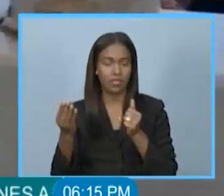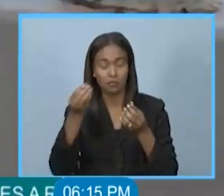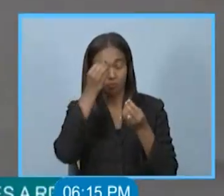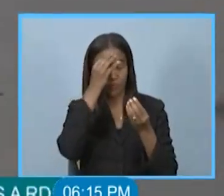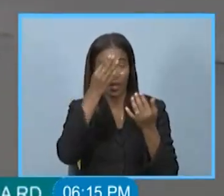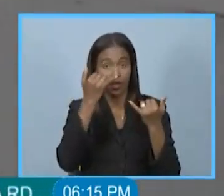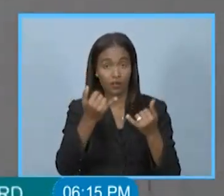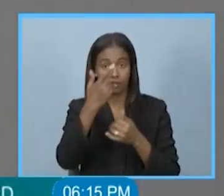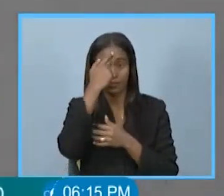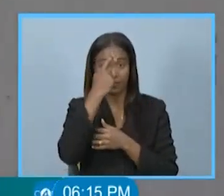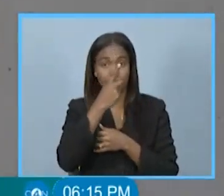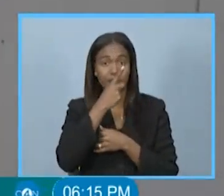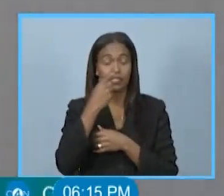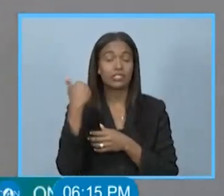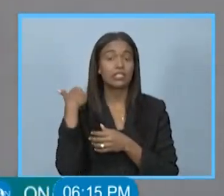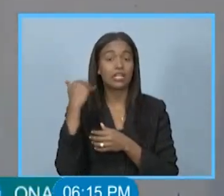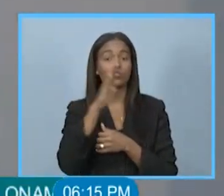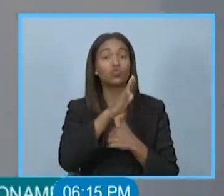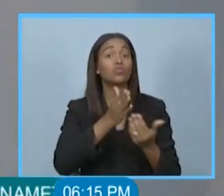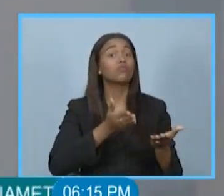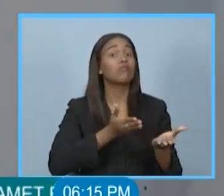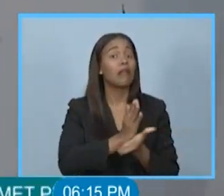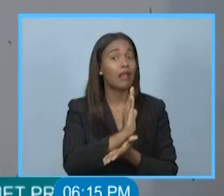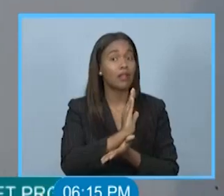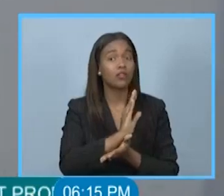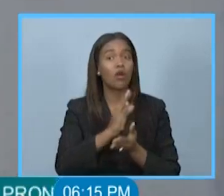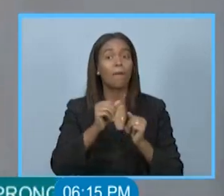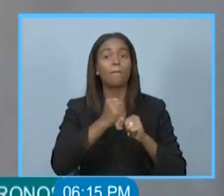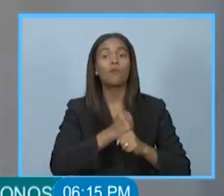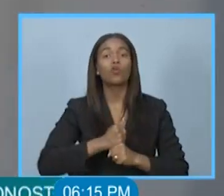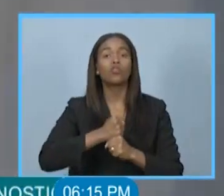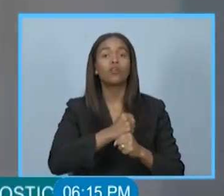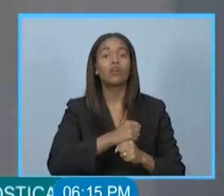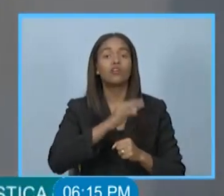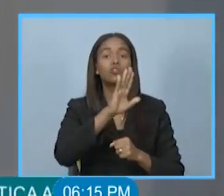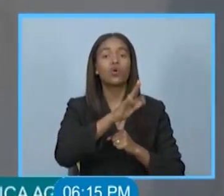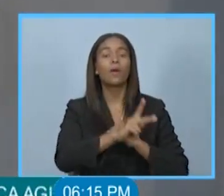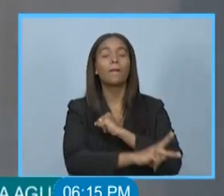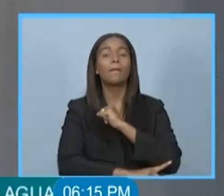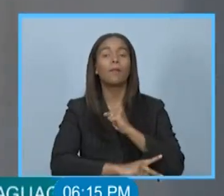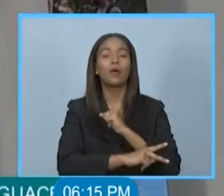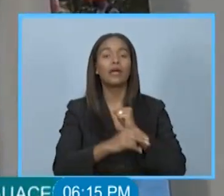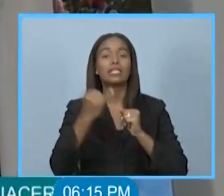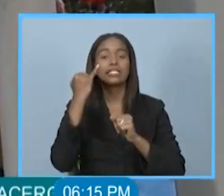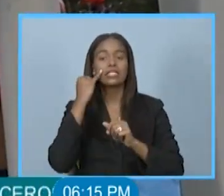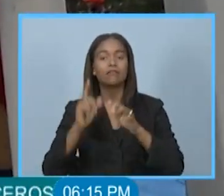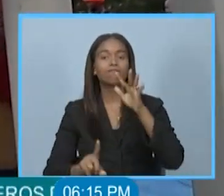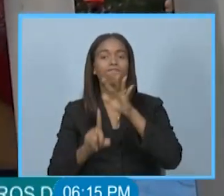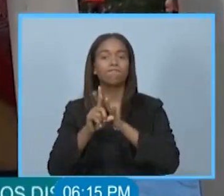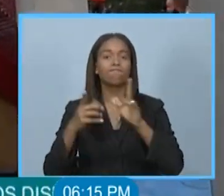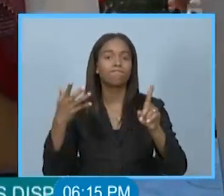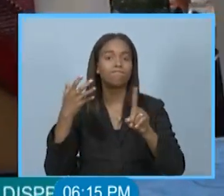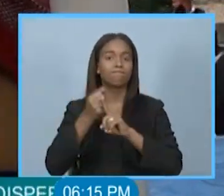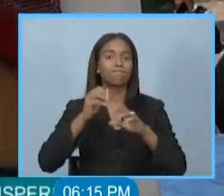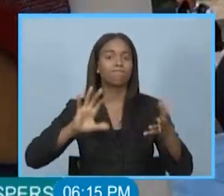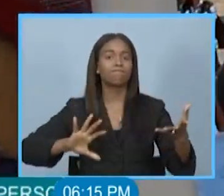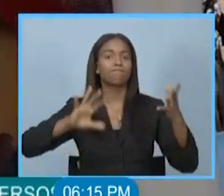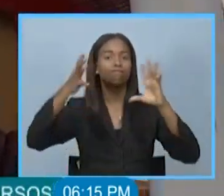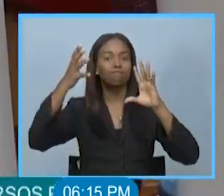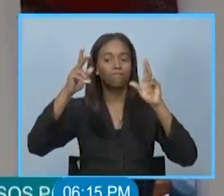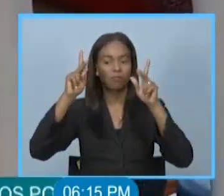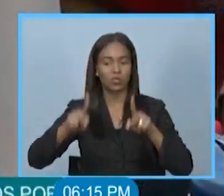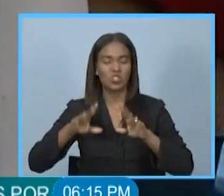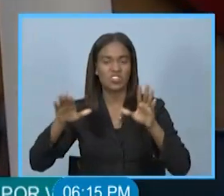que la República Dominicana está en todo su derecho de proteger su frontera frente a un caos violento dirigido por